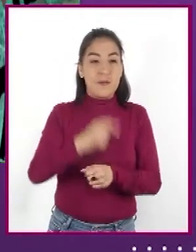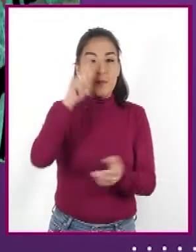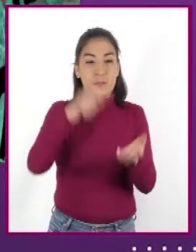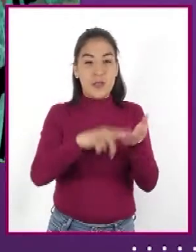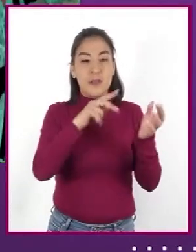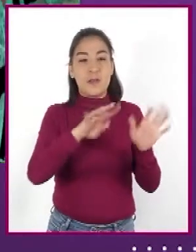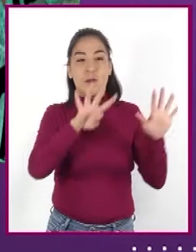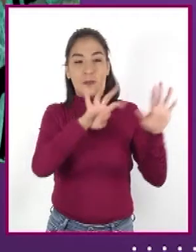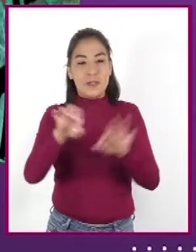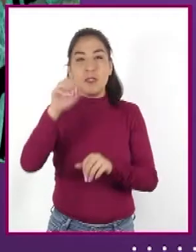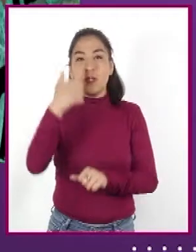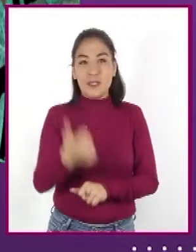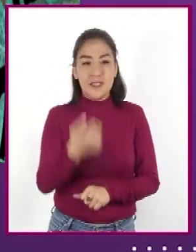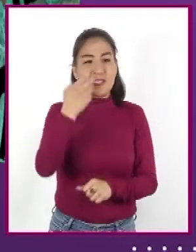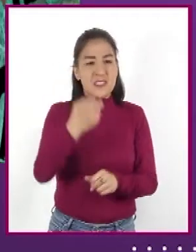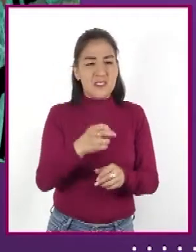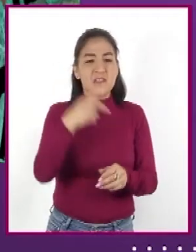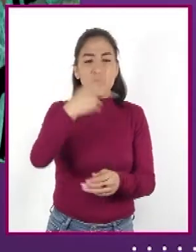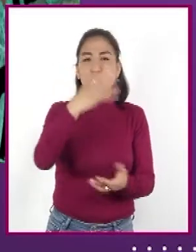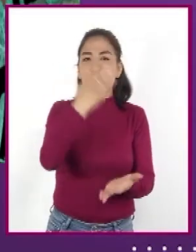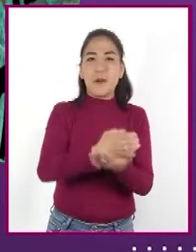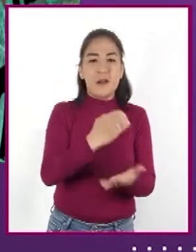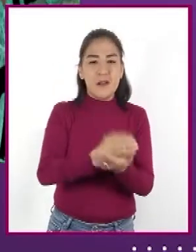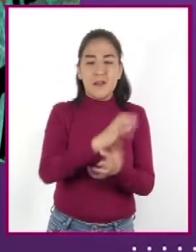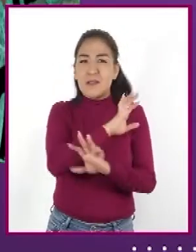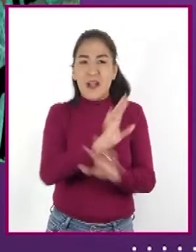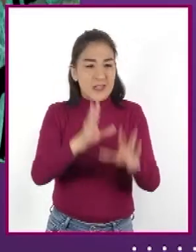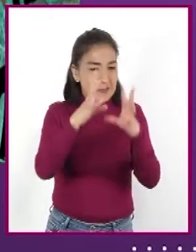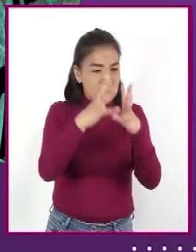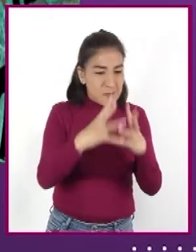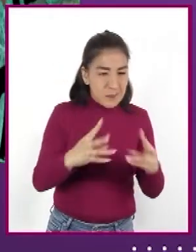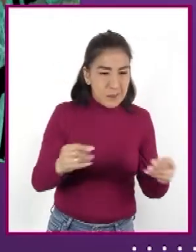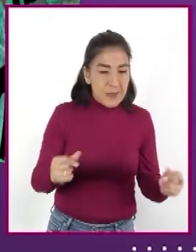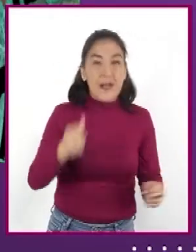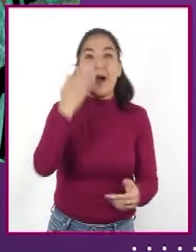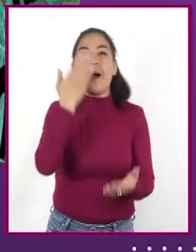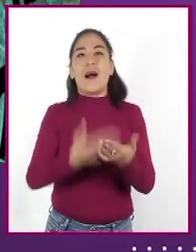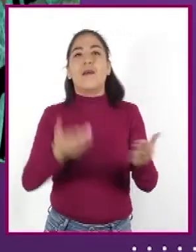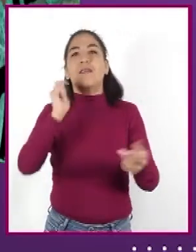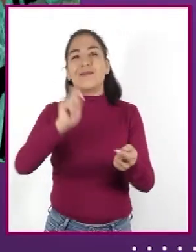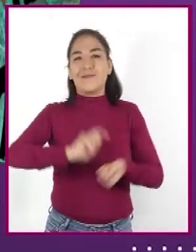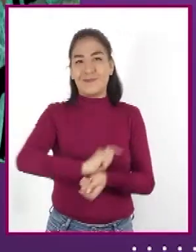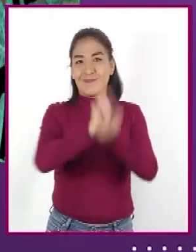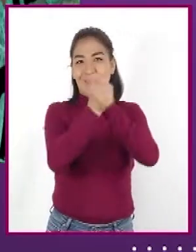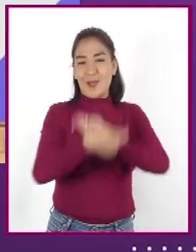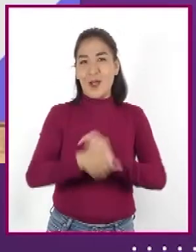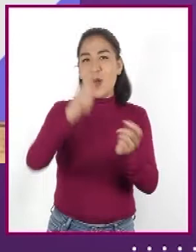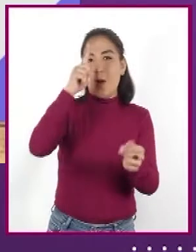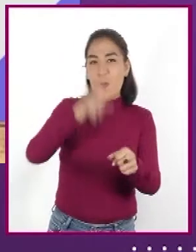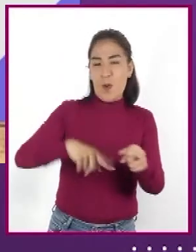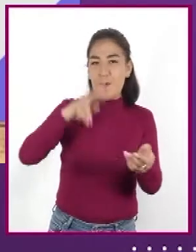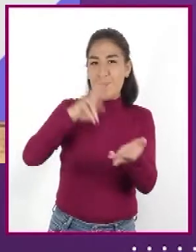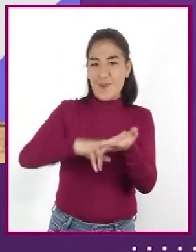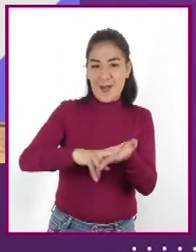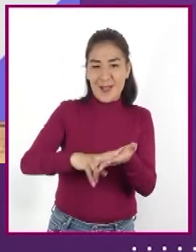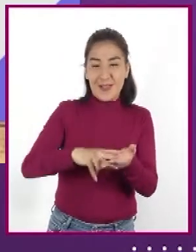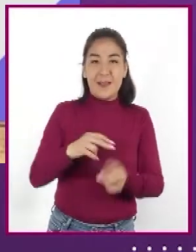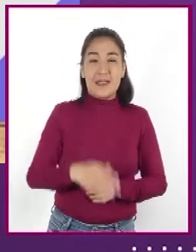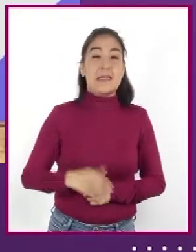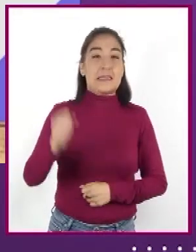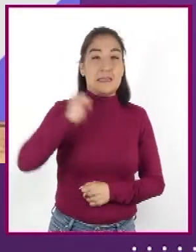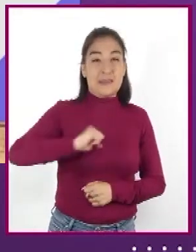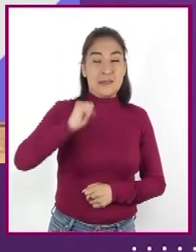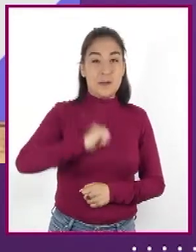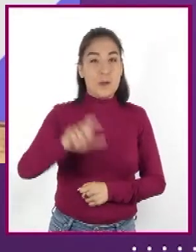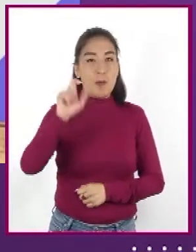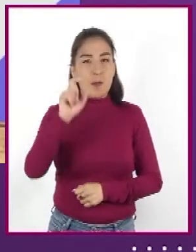habían desaparecido por completo y la estatua era del color que conocemos al día de hoy. A principios del siglo XX,